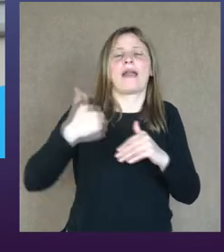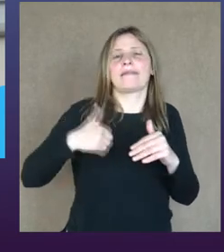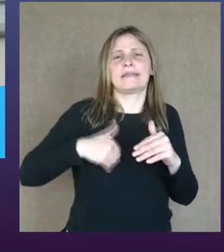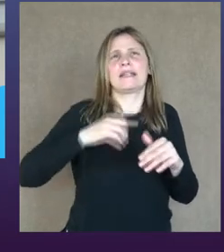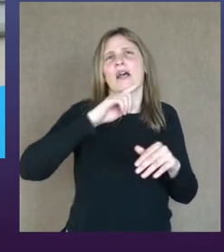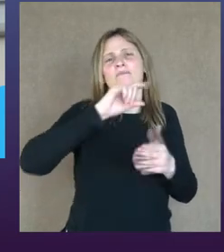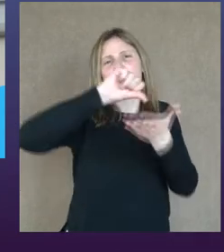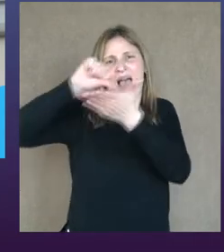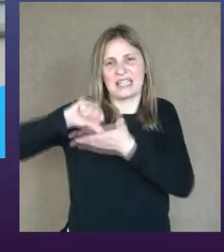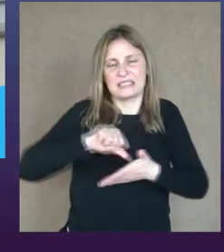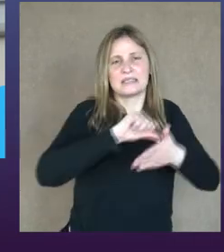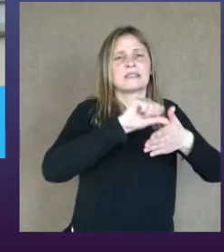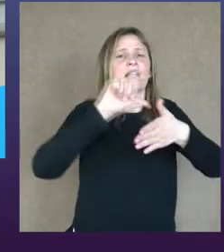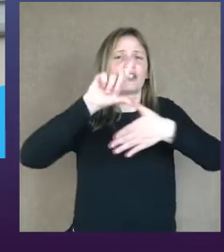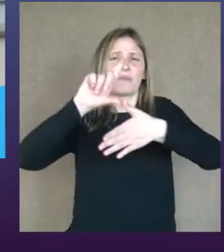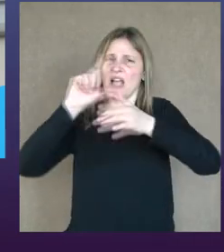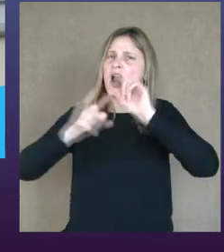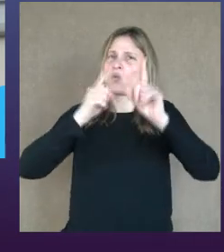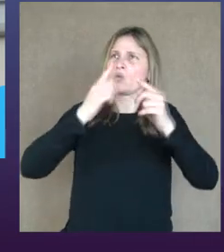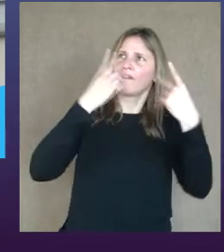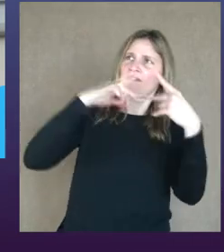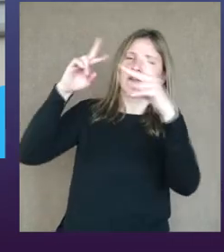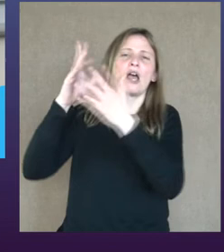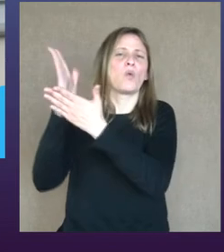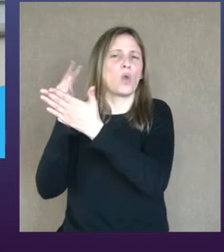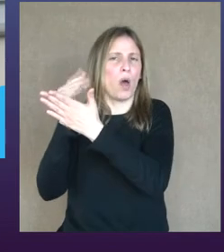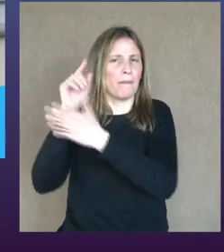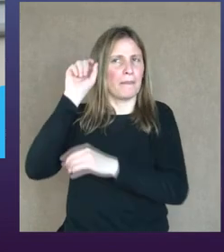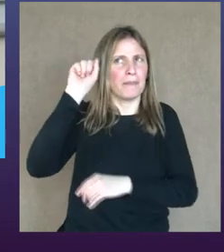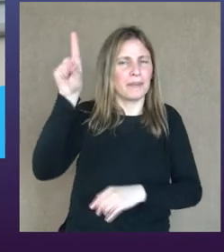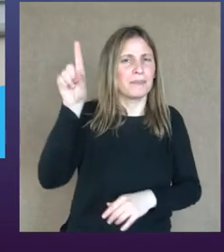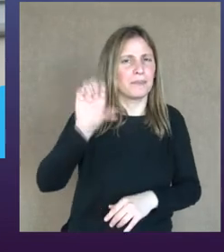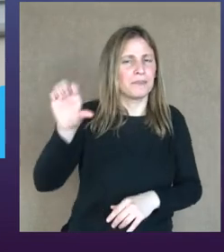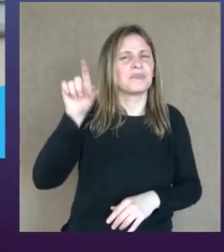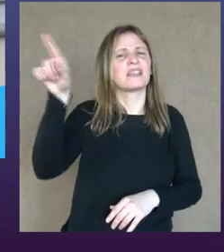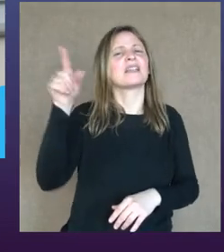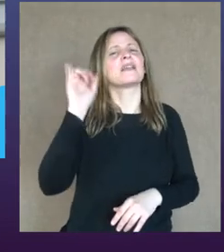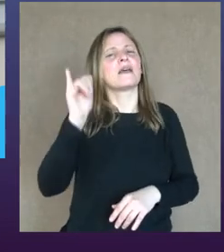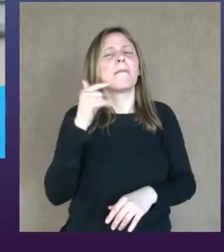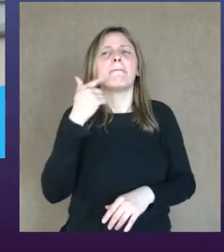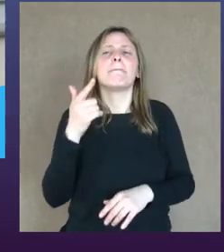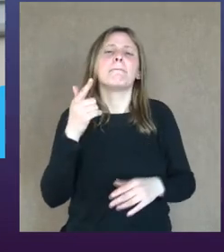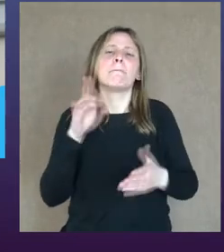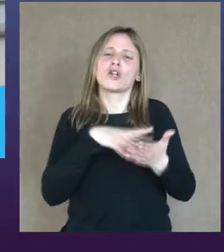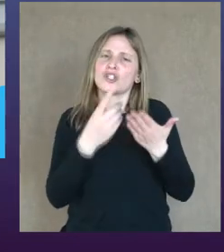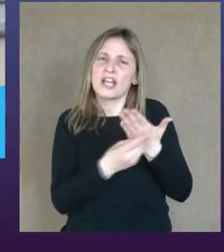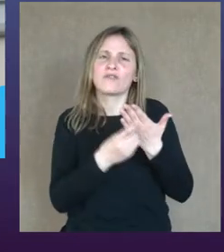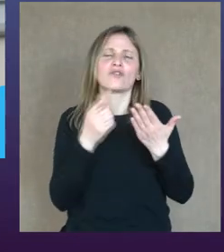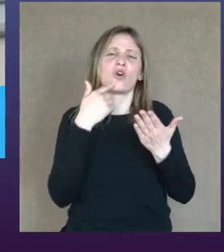países de Latinoamérica y algunos de Europa, fue a través de Sí, de proyectos también,